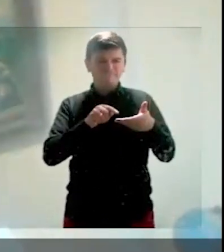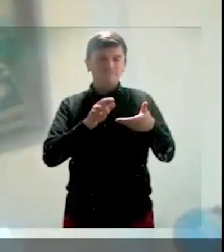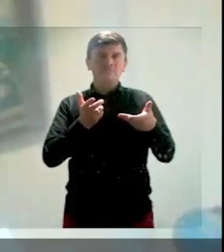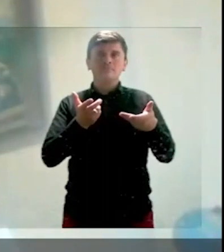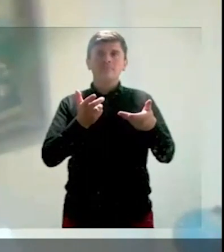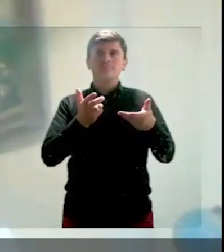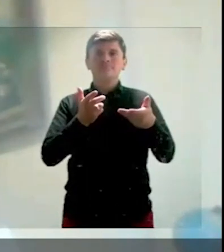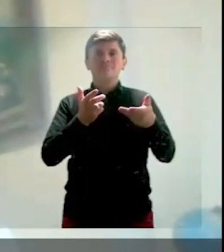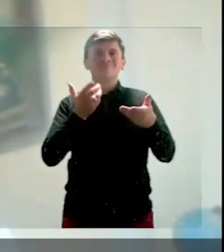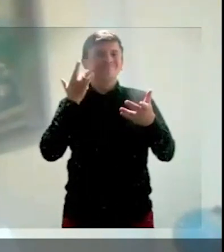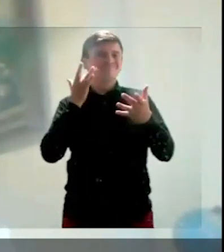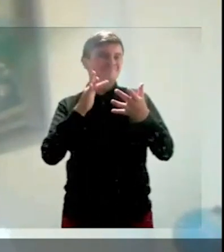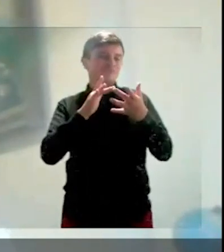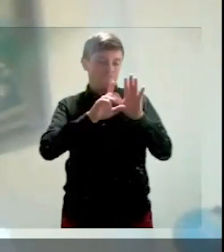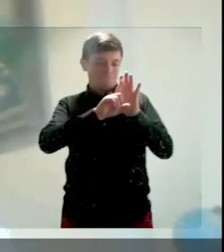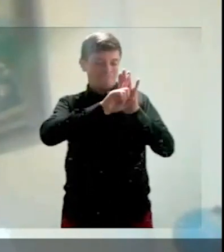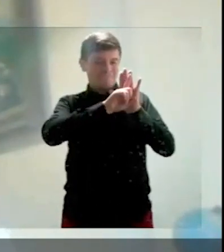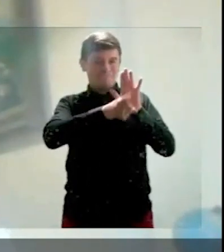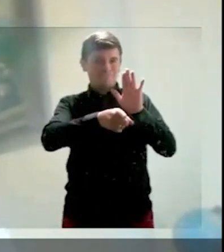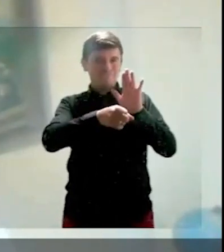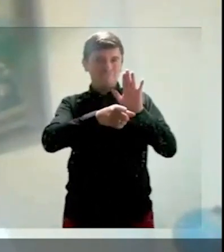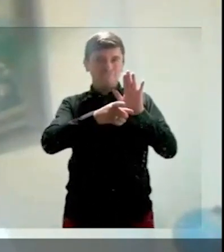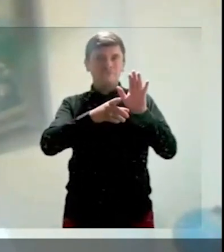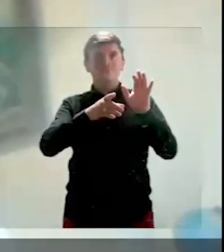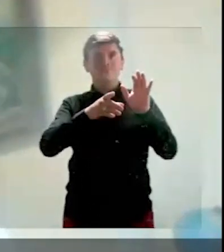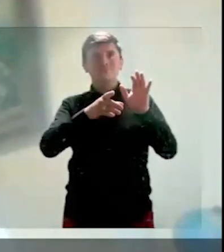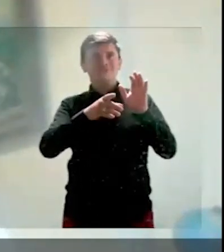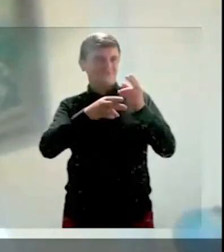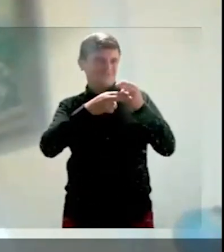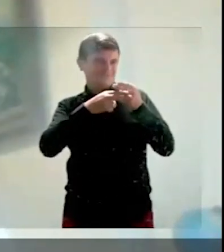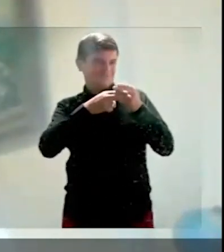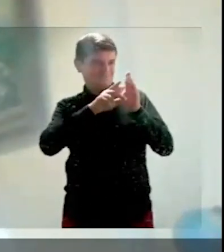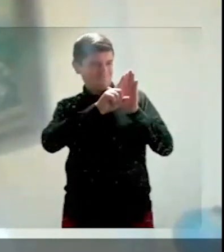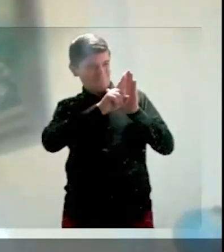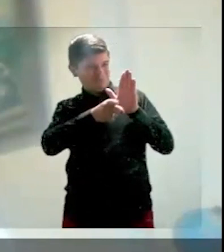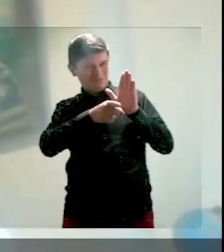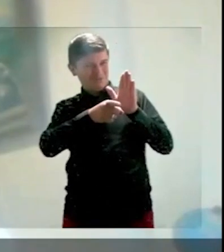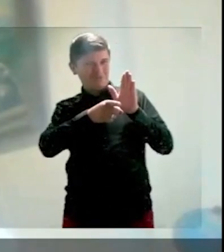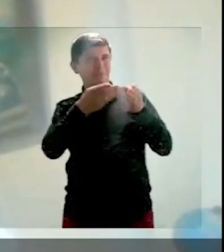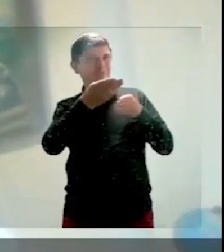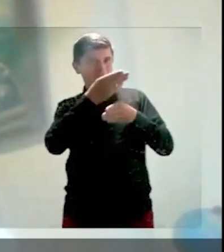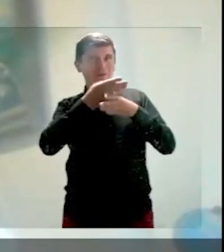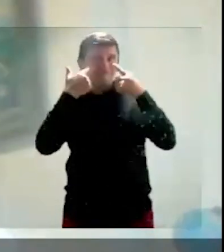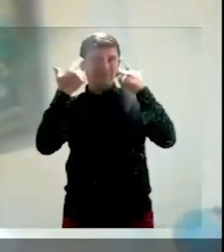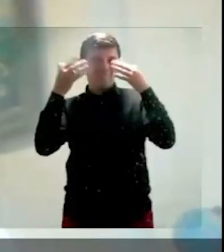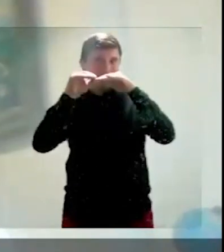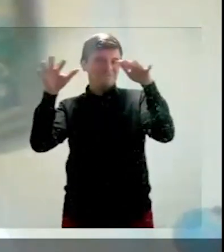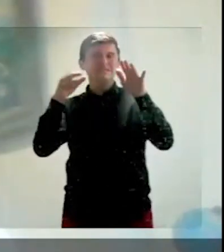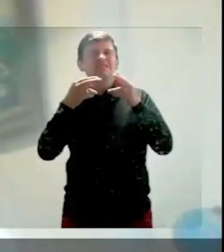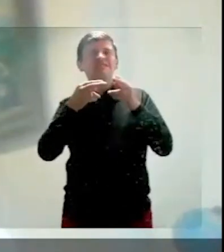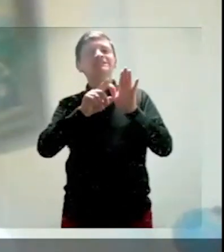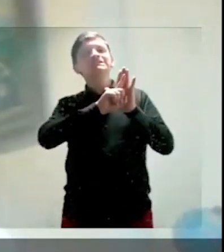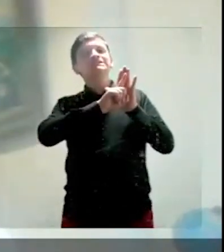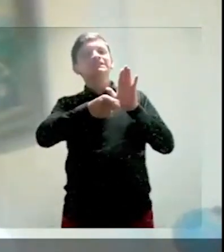a sentencias, a las llamadas y también controvertidas y problematizadas sentencias estructurales,